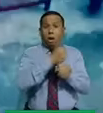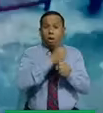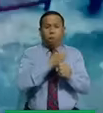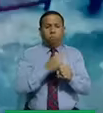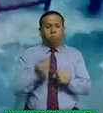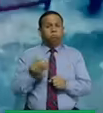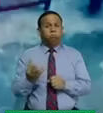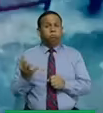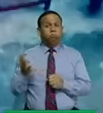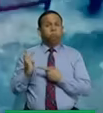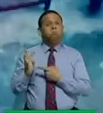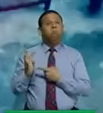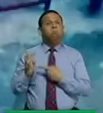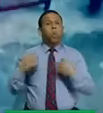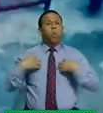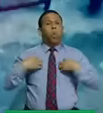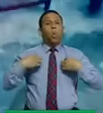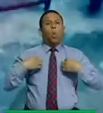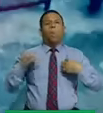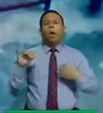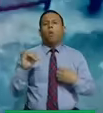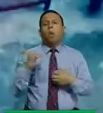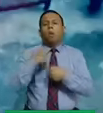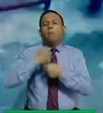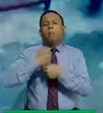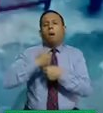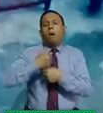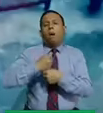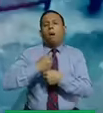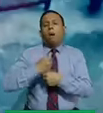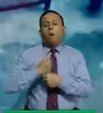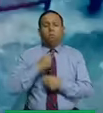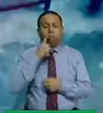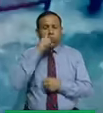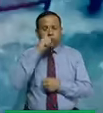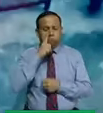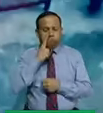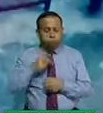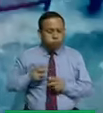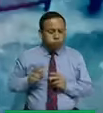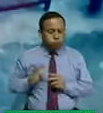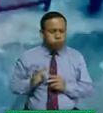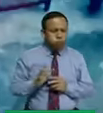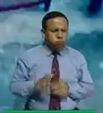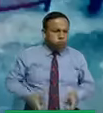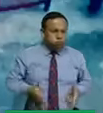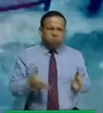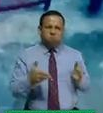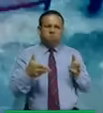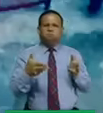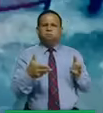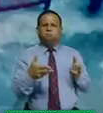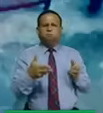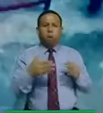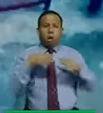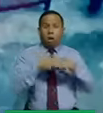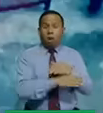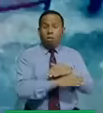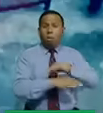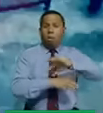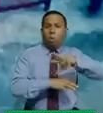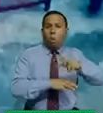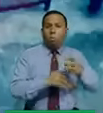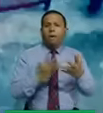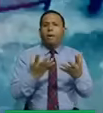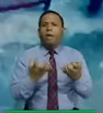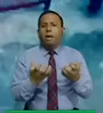estaban disfrazados de obreros, los amedrentaron con armas de fuego, pero no lograron robarles.